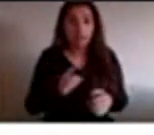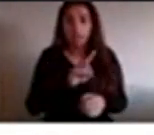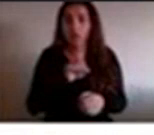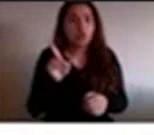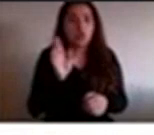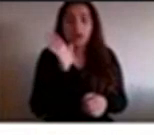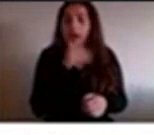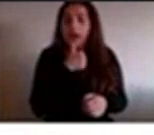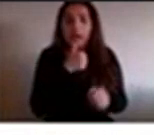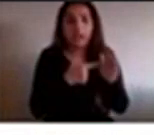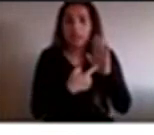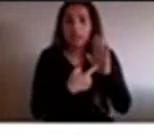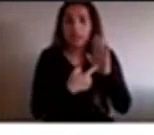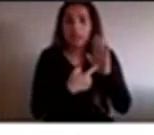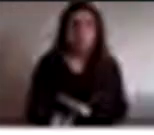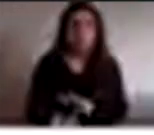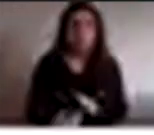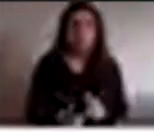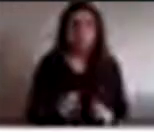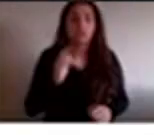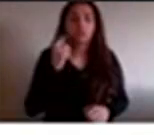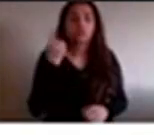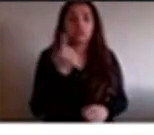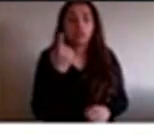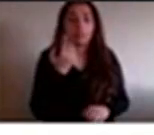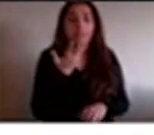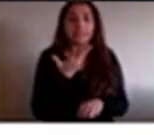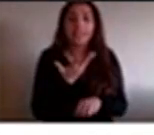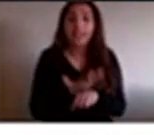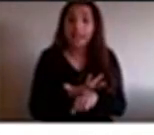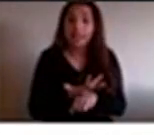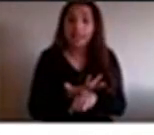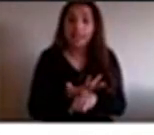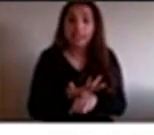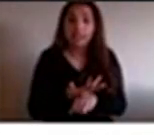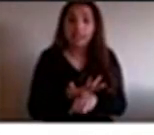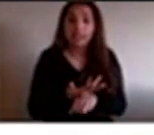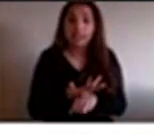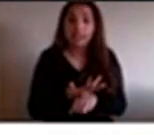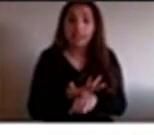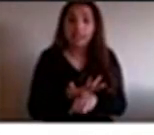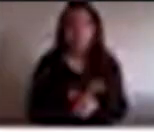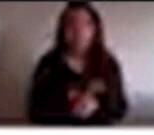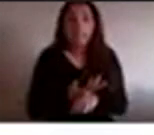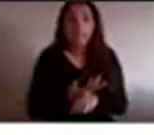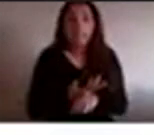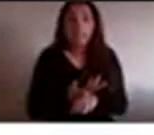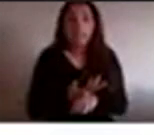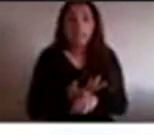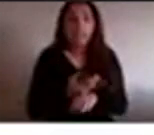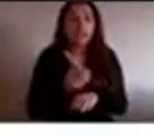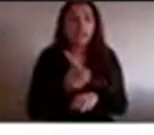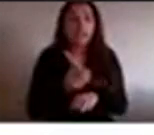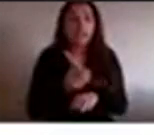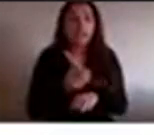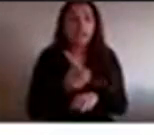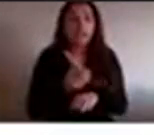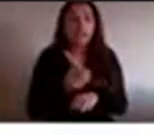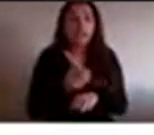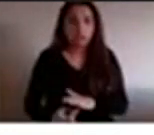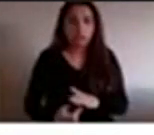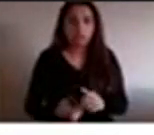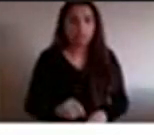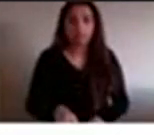objetiva. Vale, ¿qué otra pregunta tenemos? Me acaba de llegar una pregunta recién,